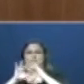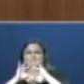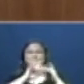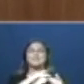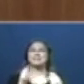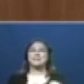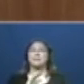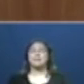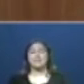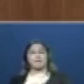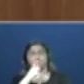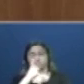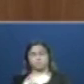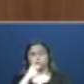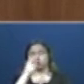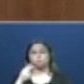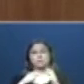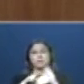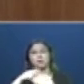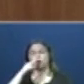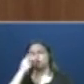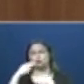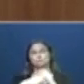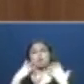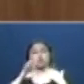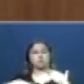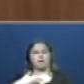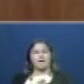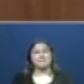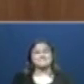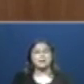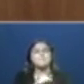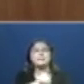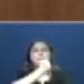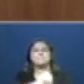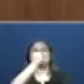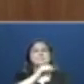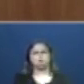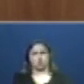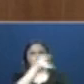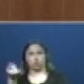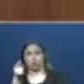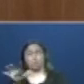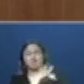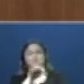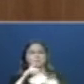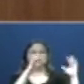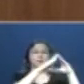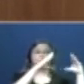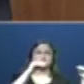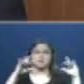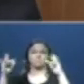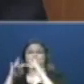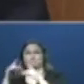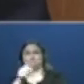solicitudes de patentes como el número de empresas creadas directamente por las univers universidades e incrementar en un 20%